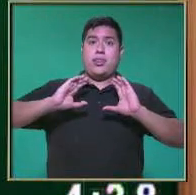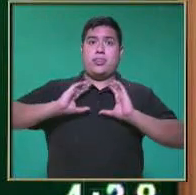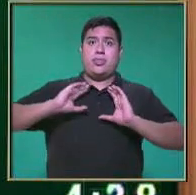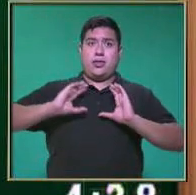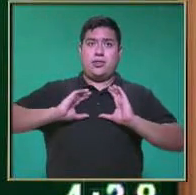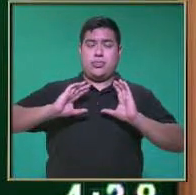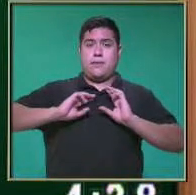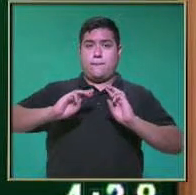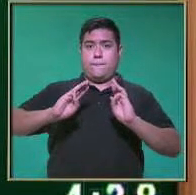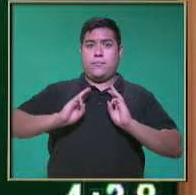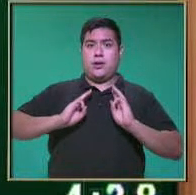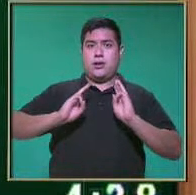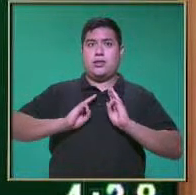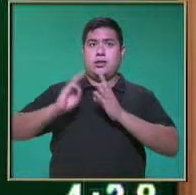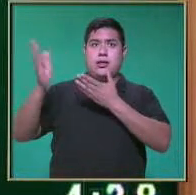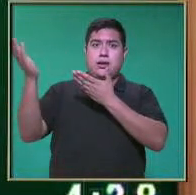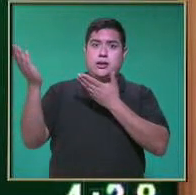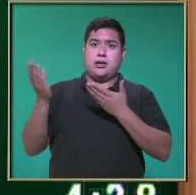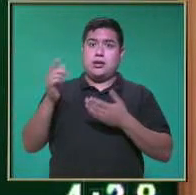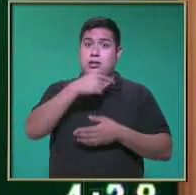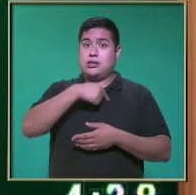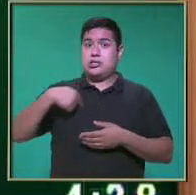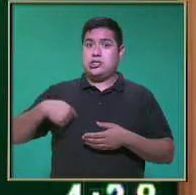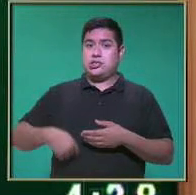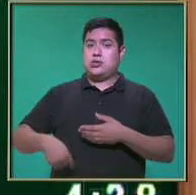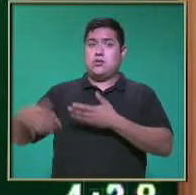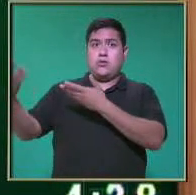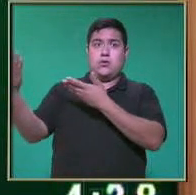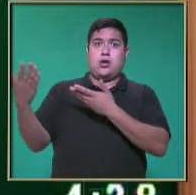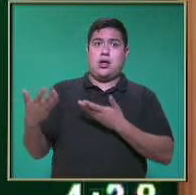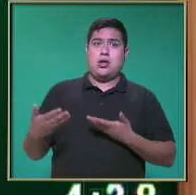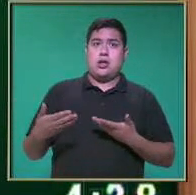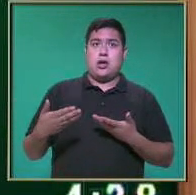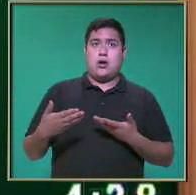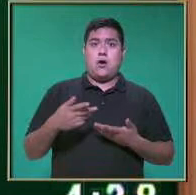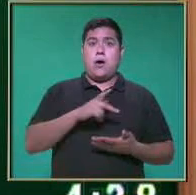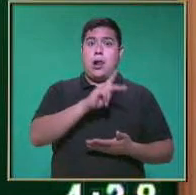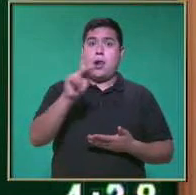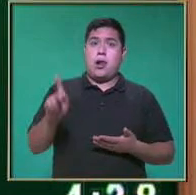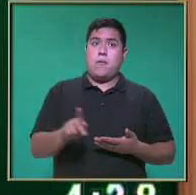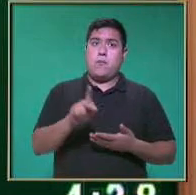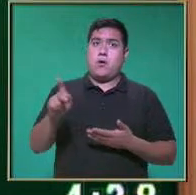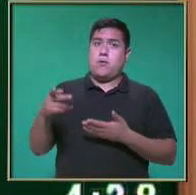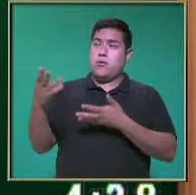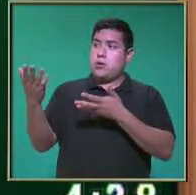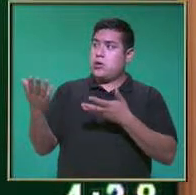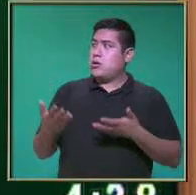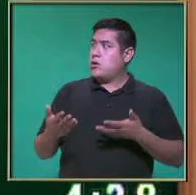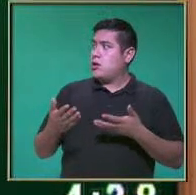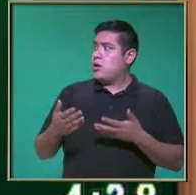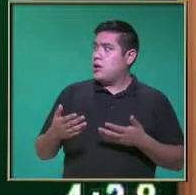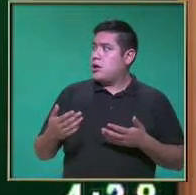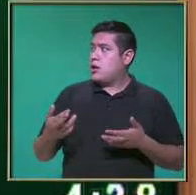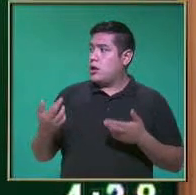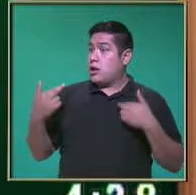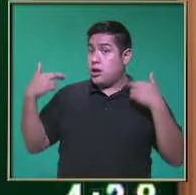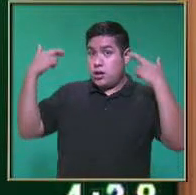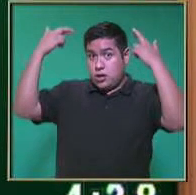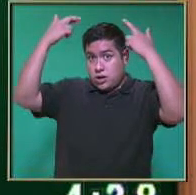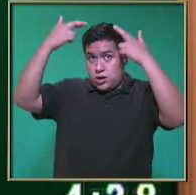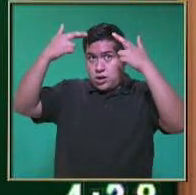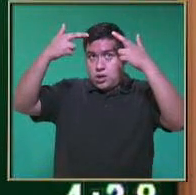del ejército chino, llegó a el pueblo, come to the village. The emperor had declared war. El emperador había declarado